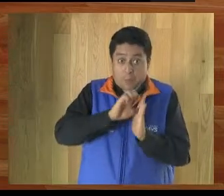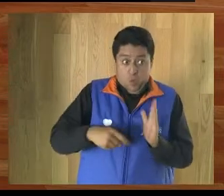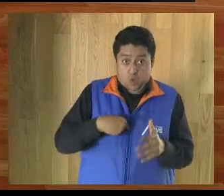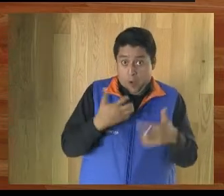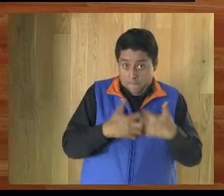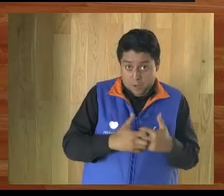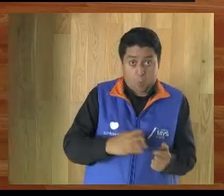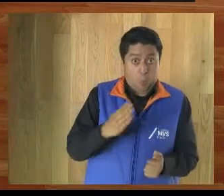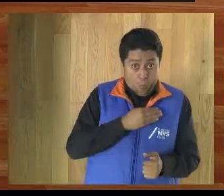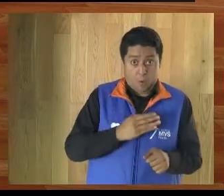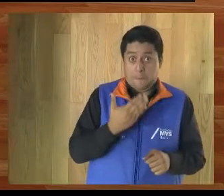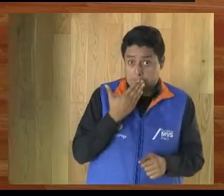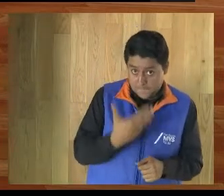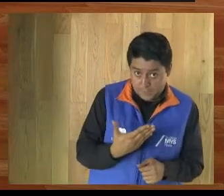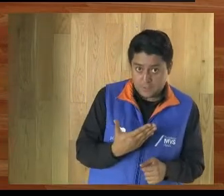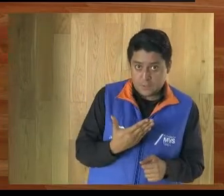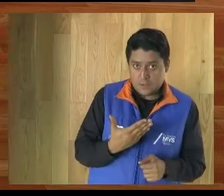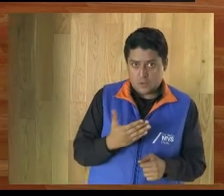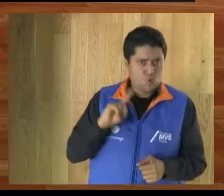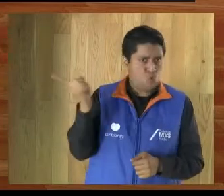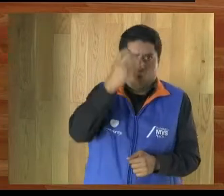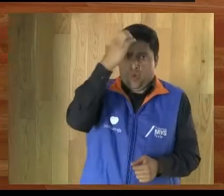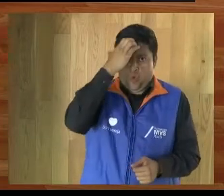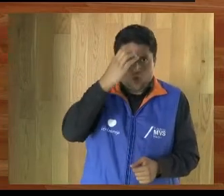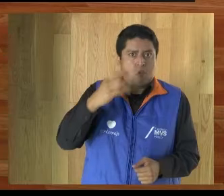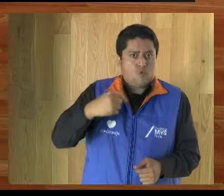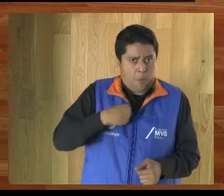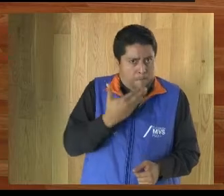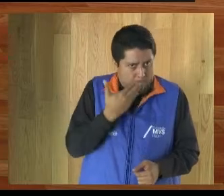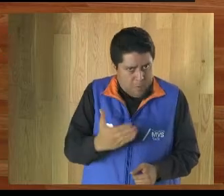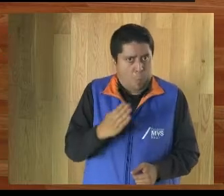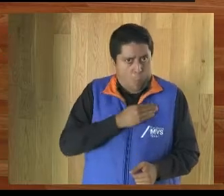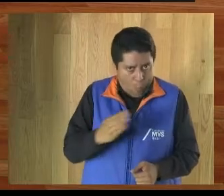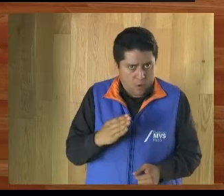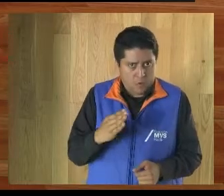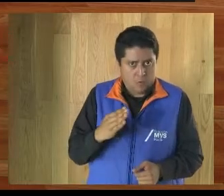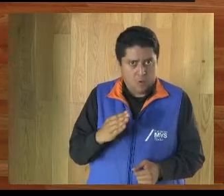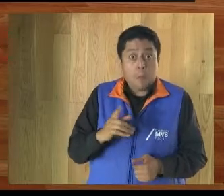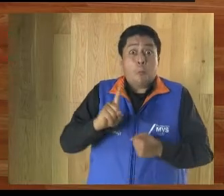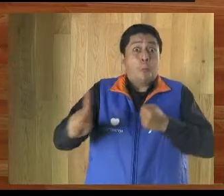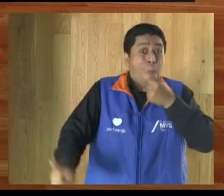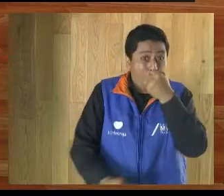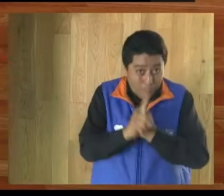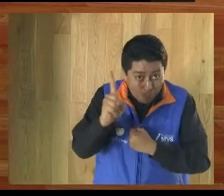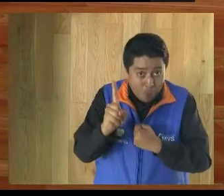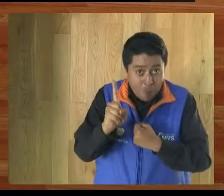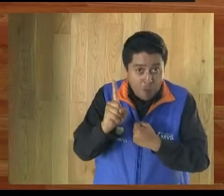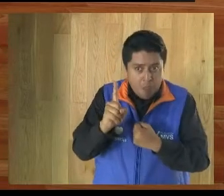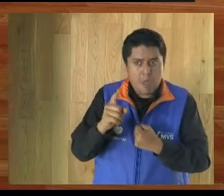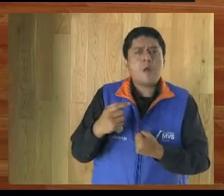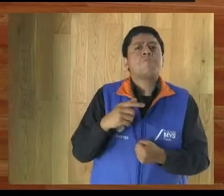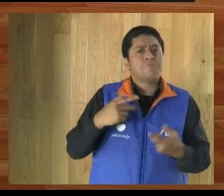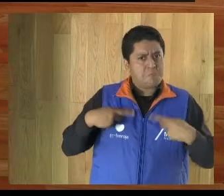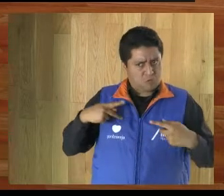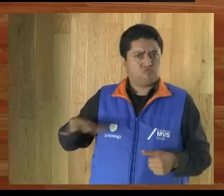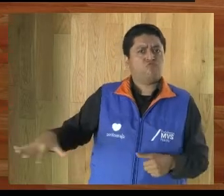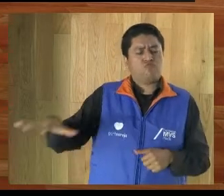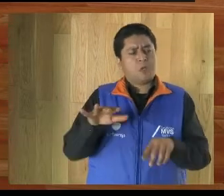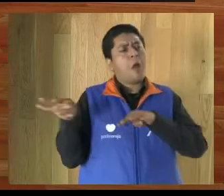y además van a escucharnos de una forma más atenta y